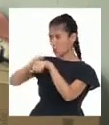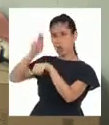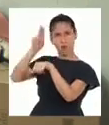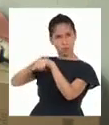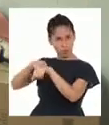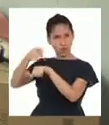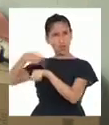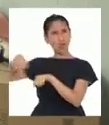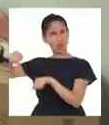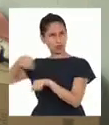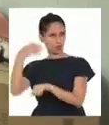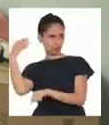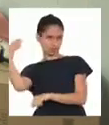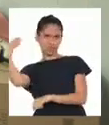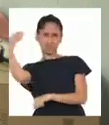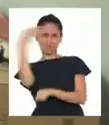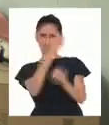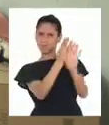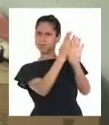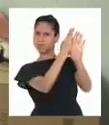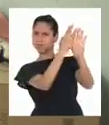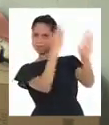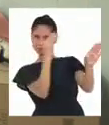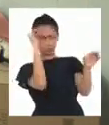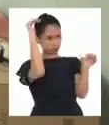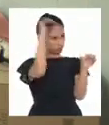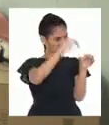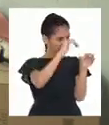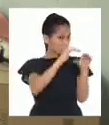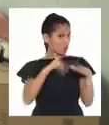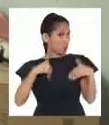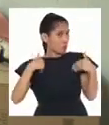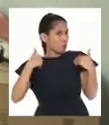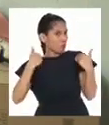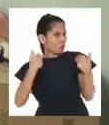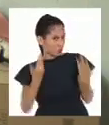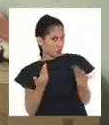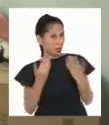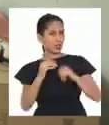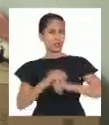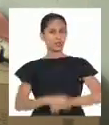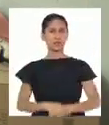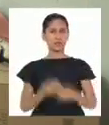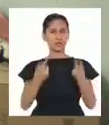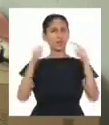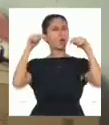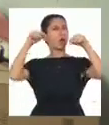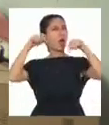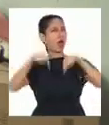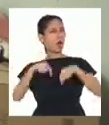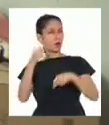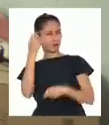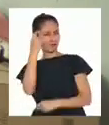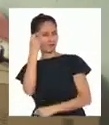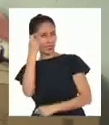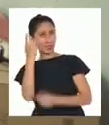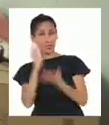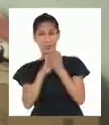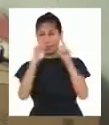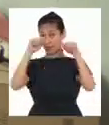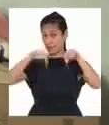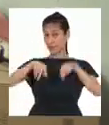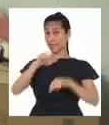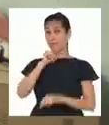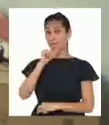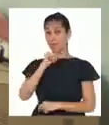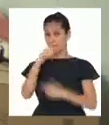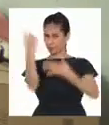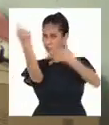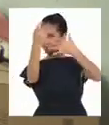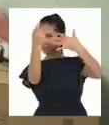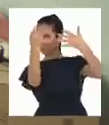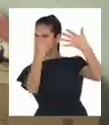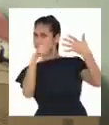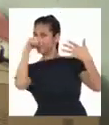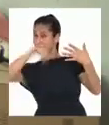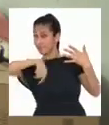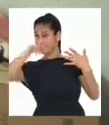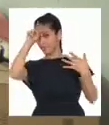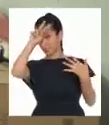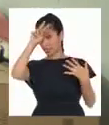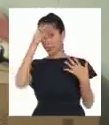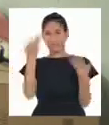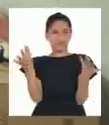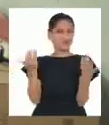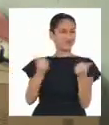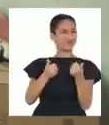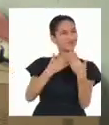que podemos votar todas y todos los peruanos. Y creo que aún tenemos mucho por hacer respecto a ese tema.